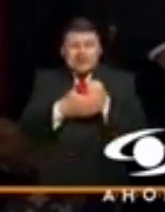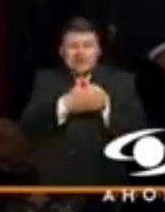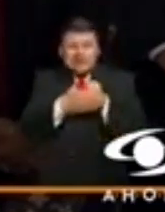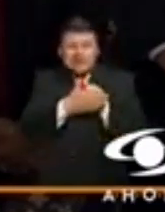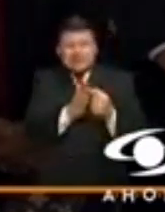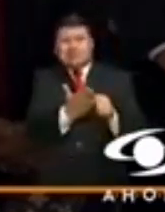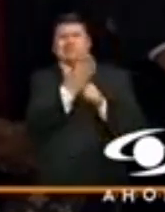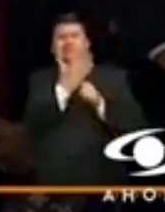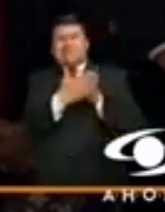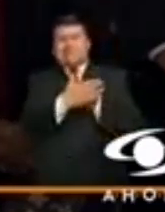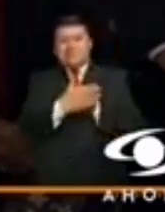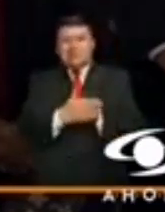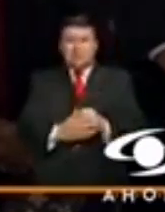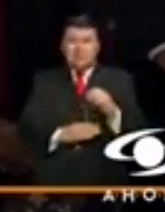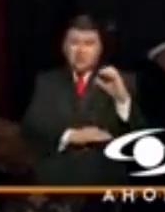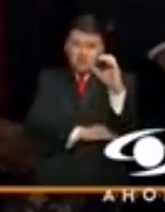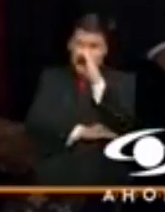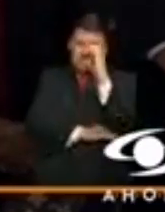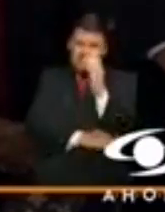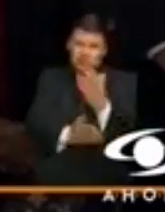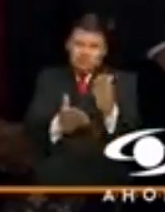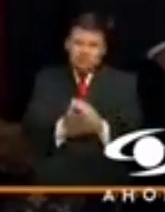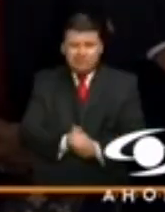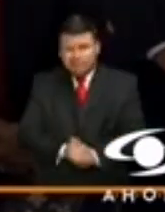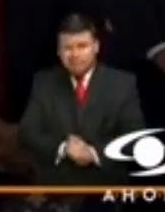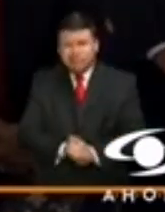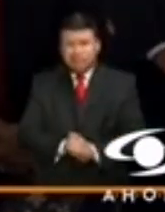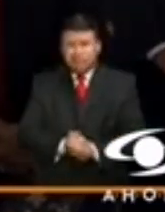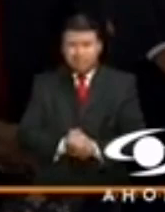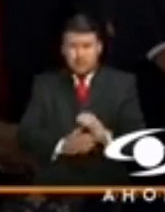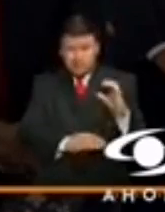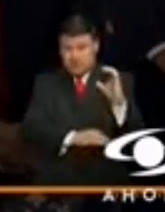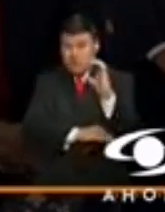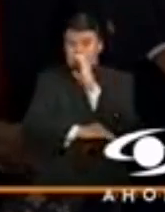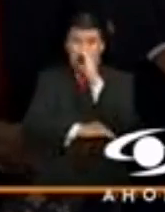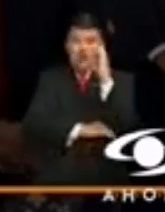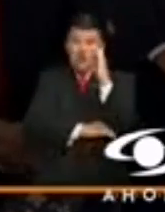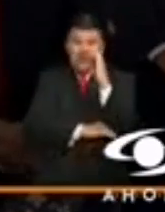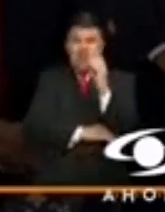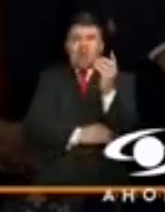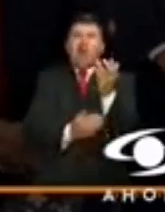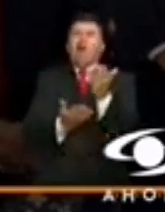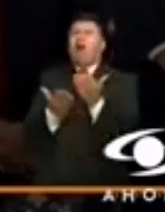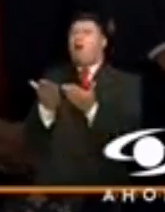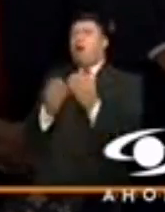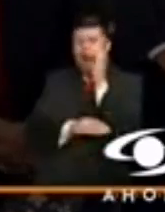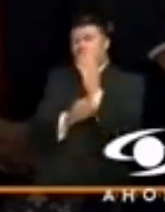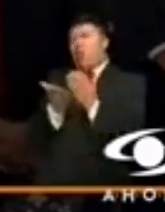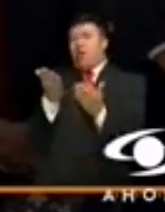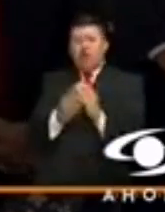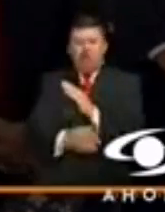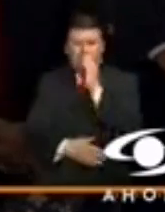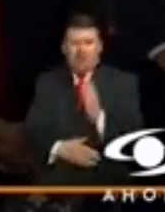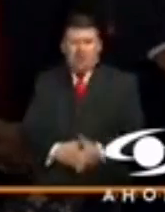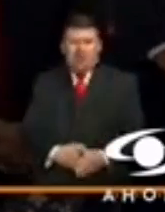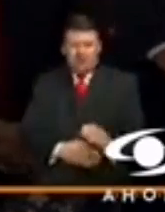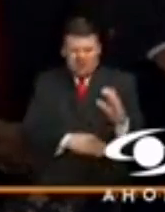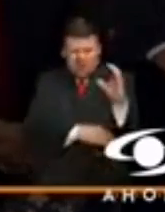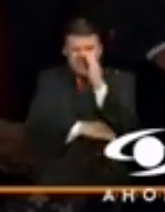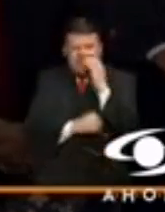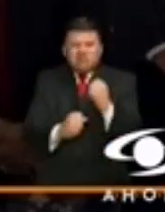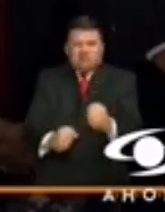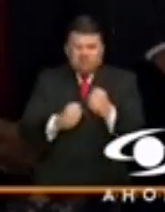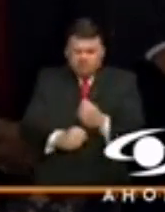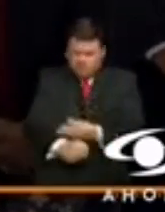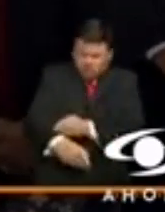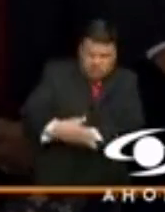presenta. Colombianos, este es un país al que nadie le ha regalado nada. Somos un país hecho